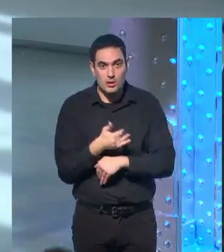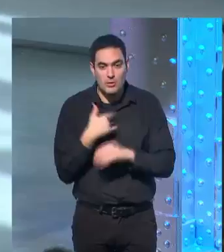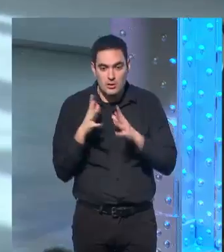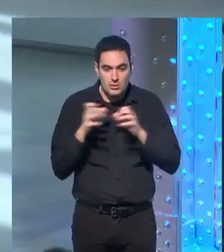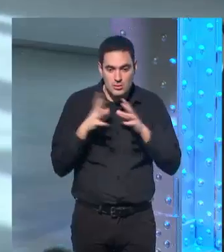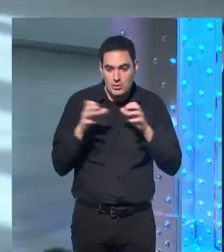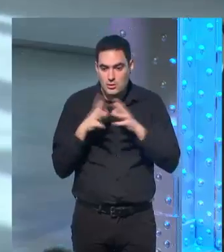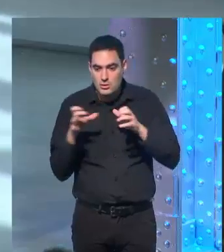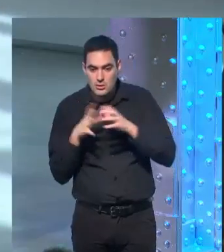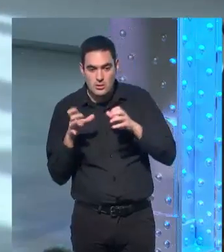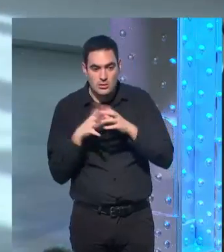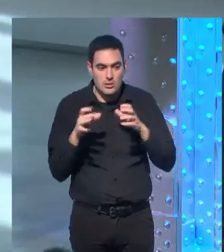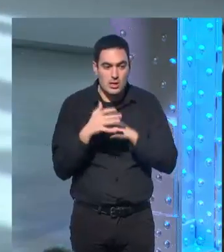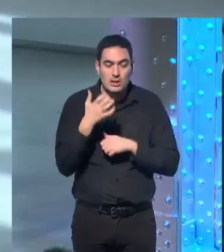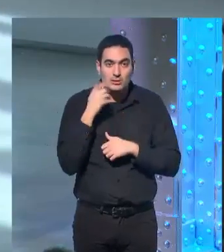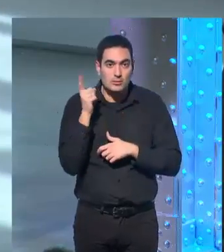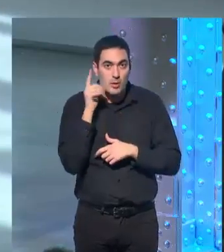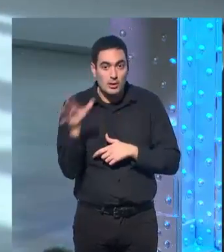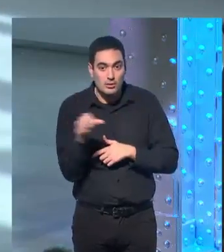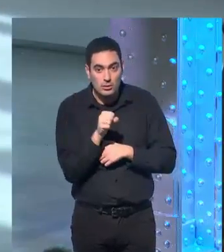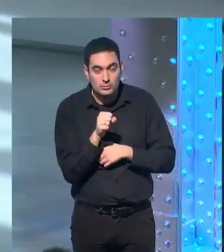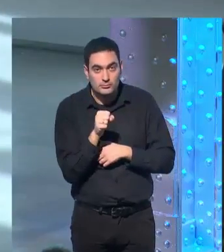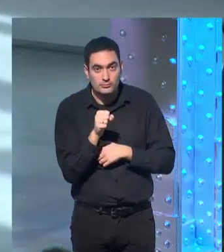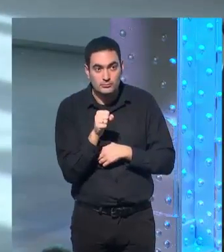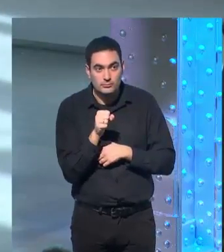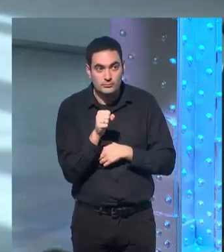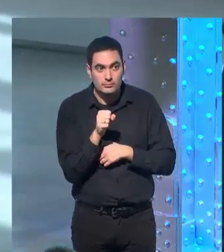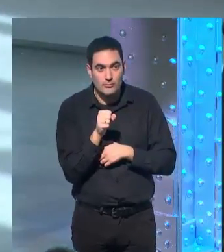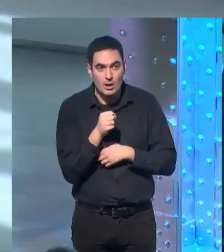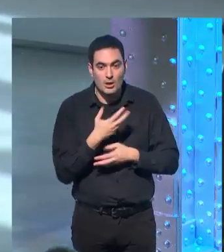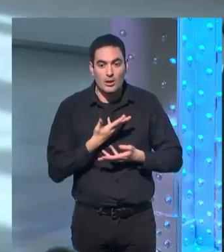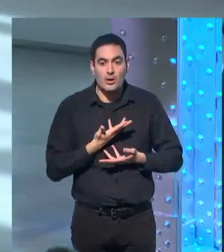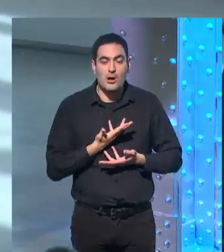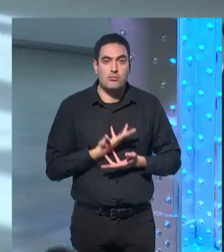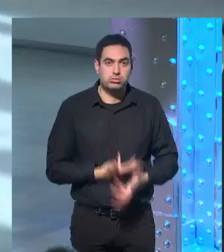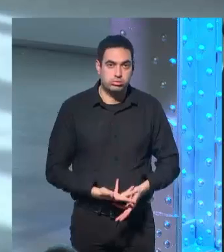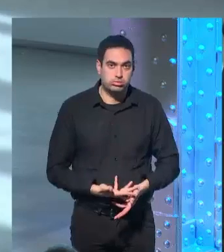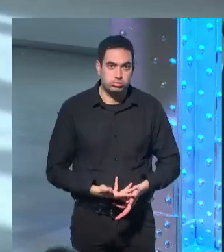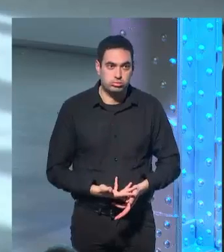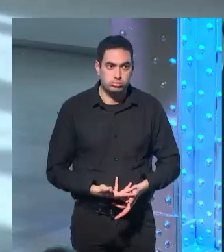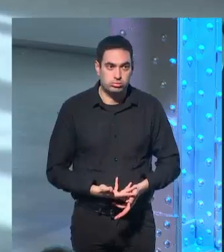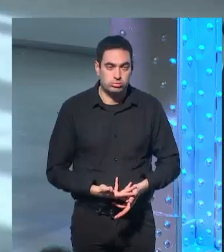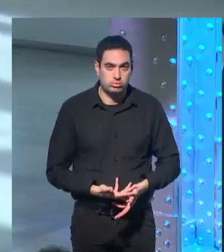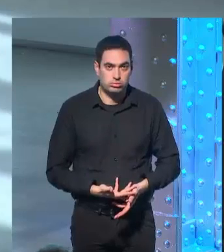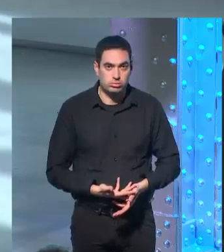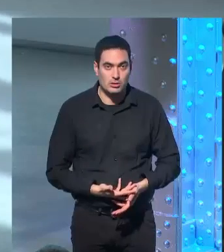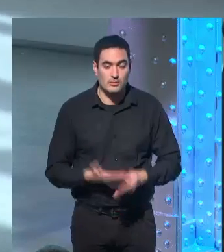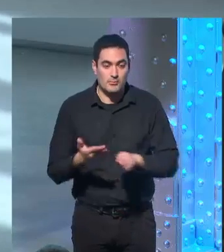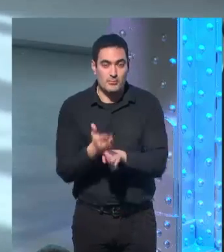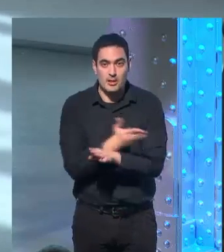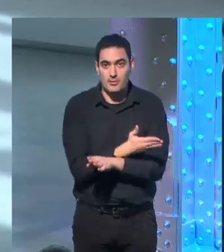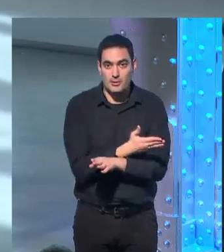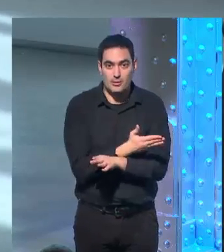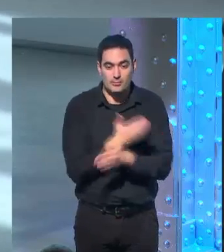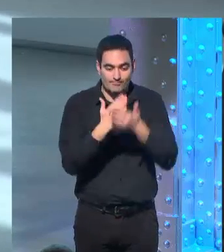ansioso, necesita, y que cuando lo coge se calma, ya está tranquilo. Previamente no